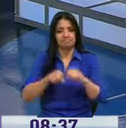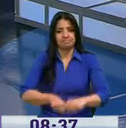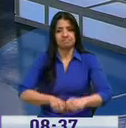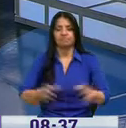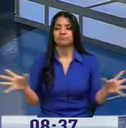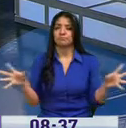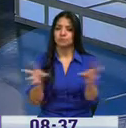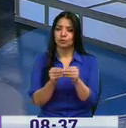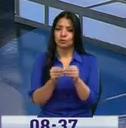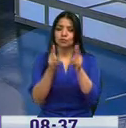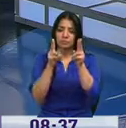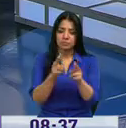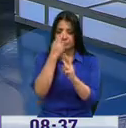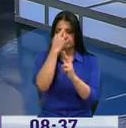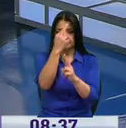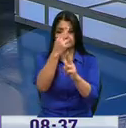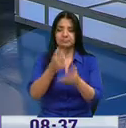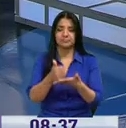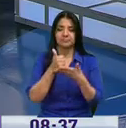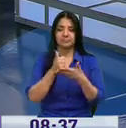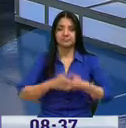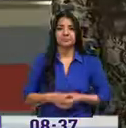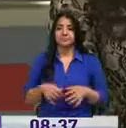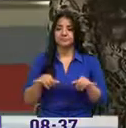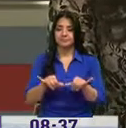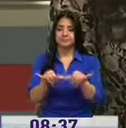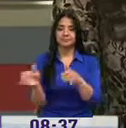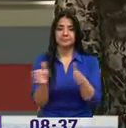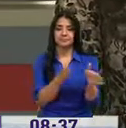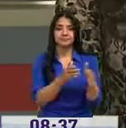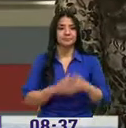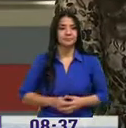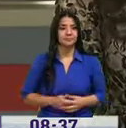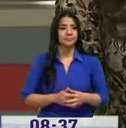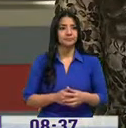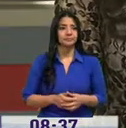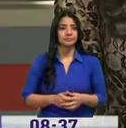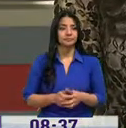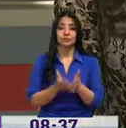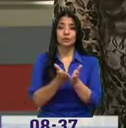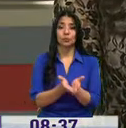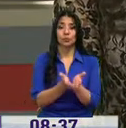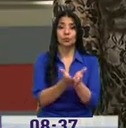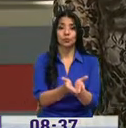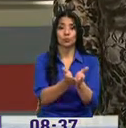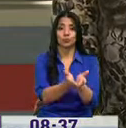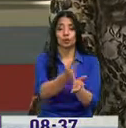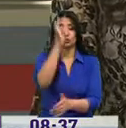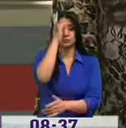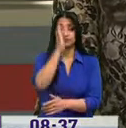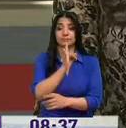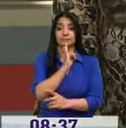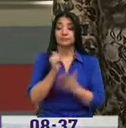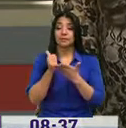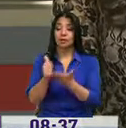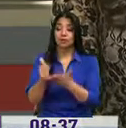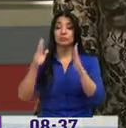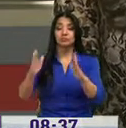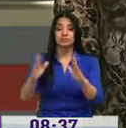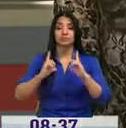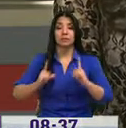Todos somos seres vivos y todos merecemos ayuda. Sigamos. Vamos a continuar. Les contamos que un buque hospital estadounidense brinda atención médica gratuita a miles